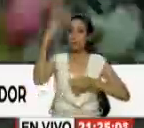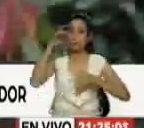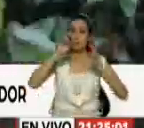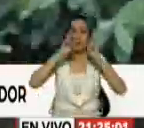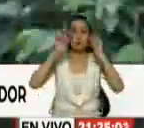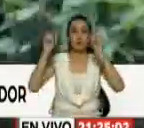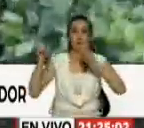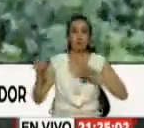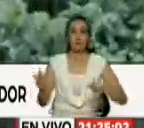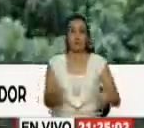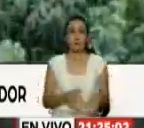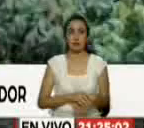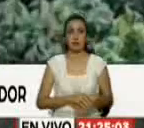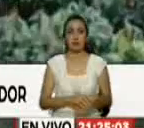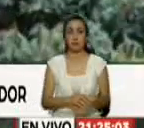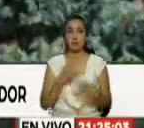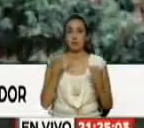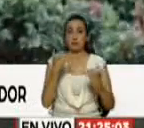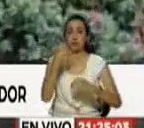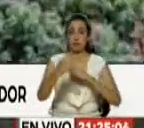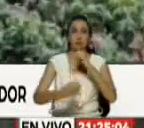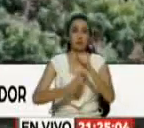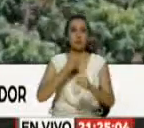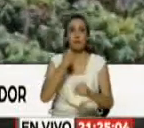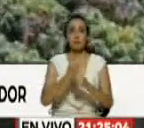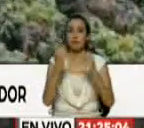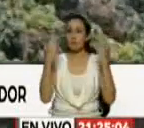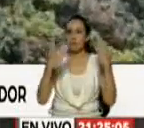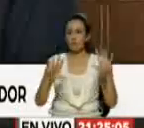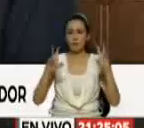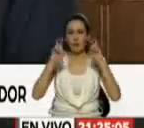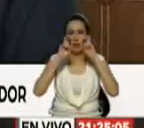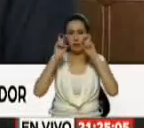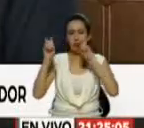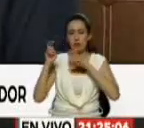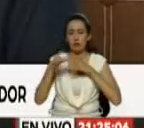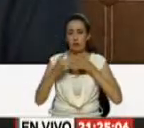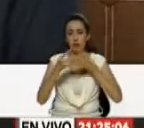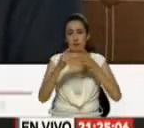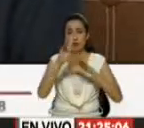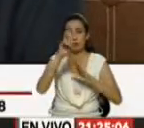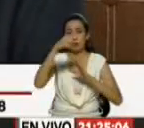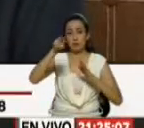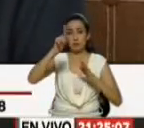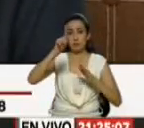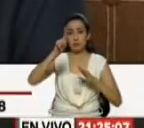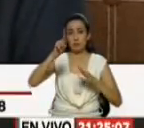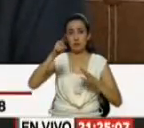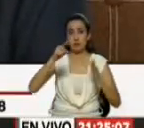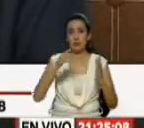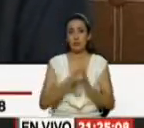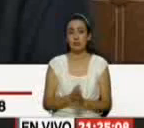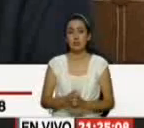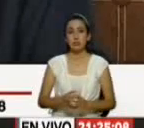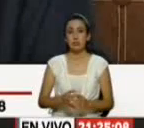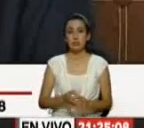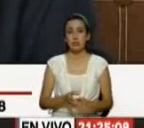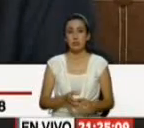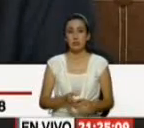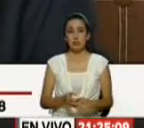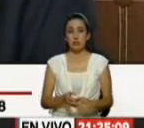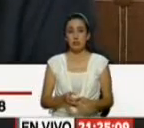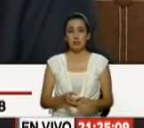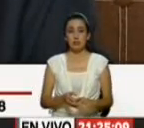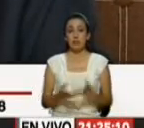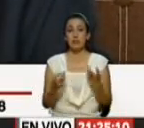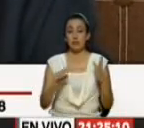en Babahoyo. Este año vamos a batir un récord en la llegada de turistas, vamos a superar los 2 millones largos, lo cual va a significar